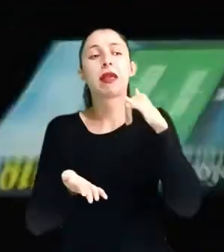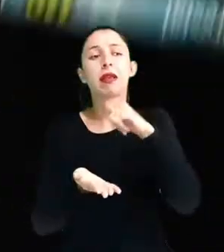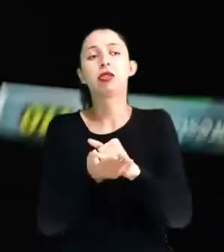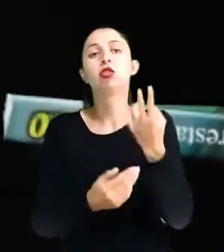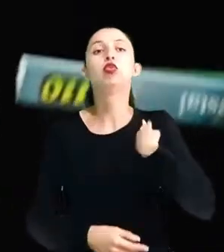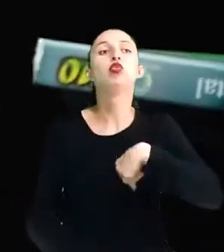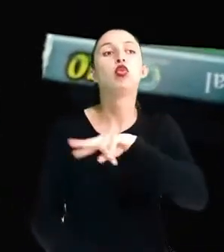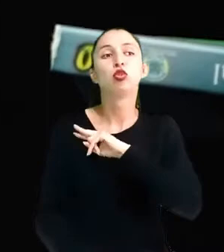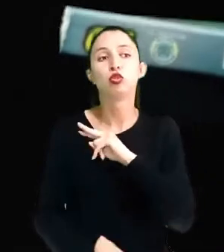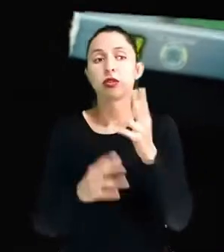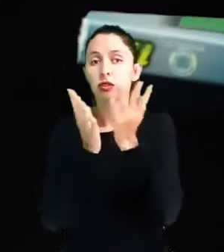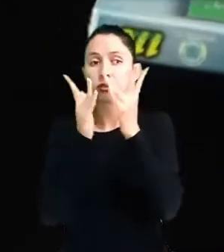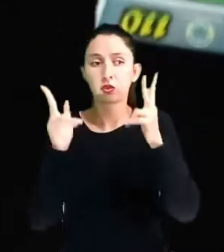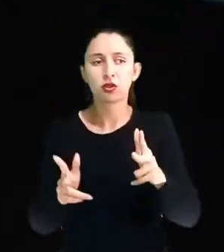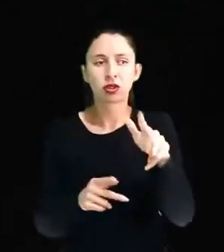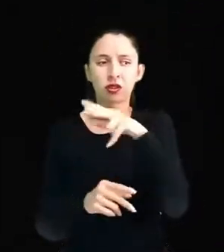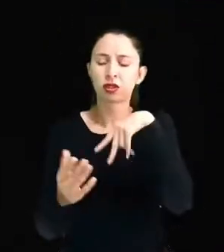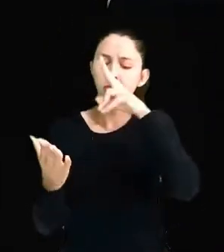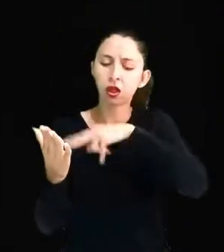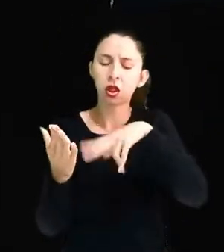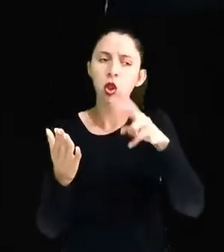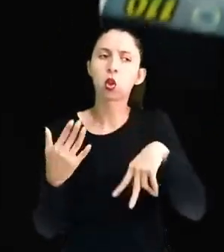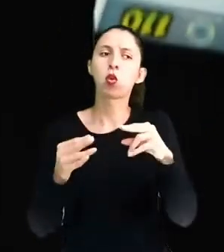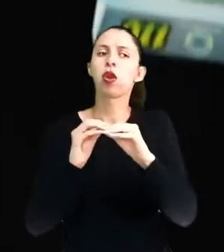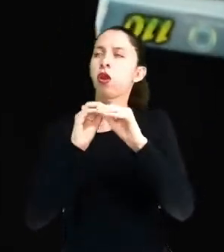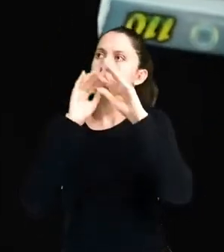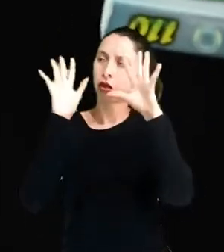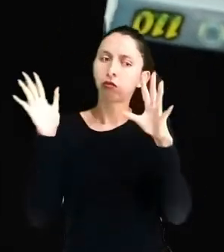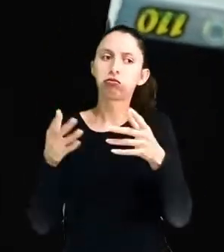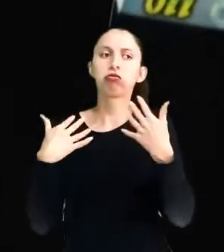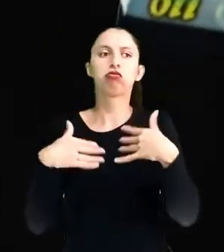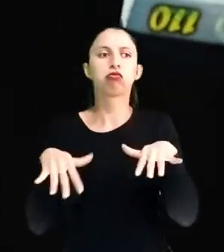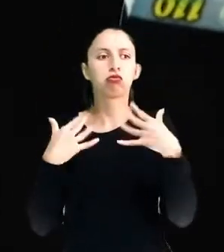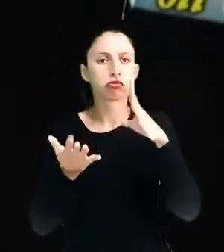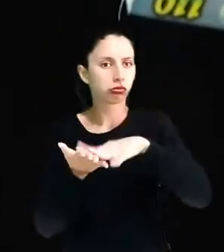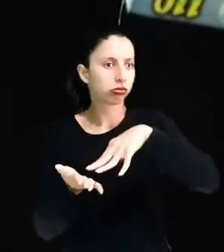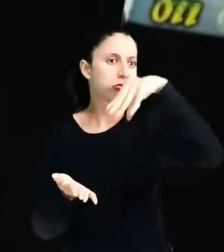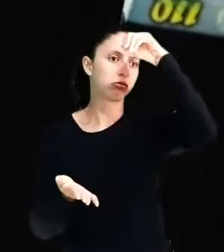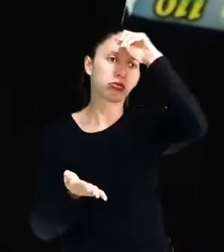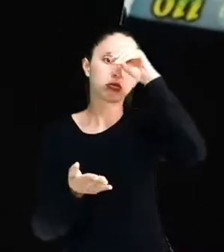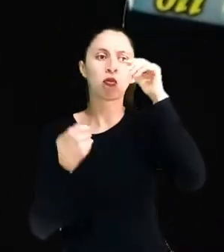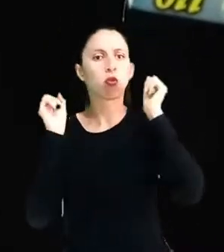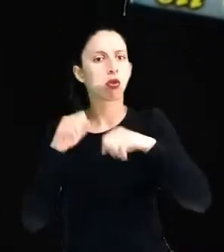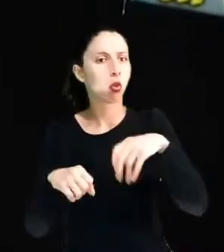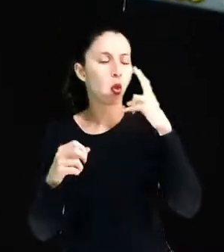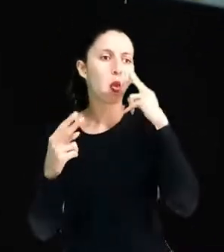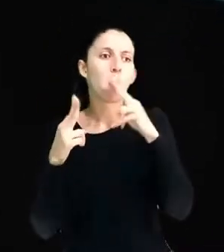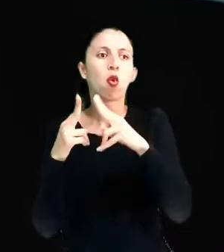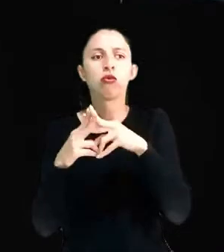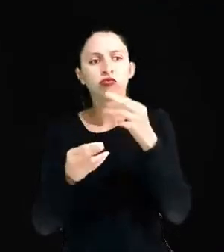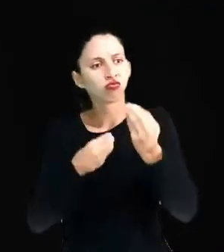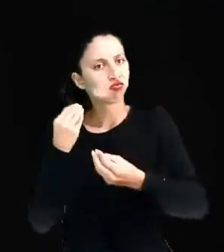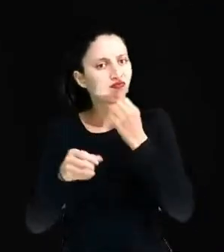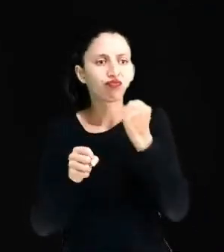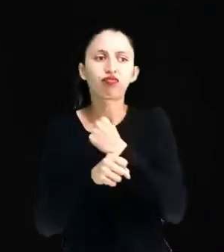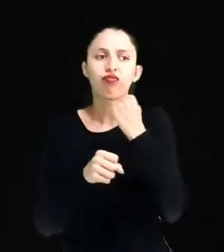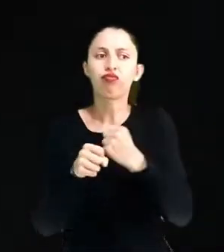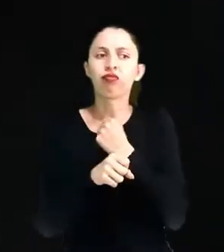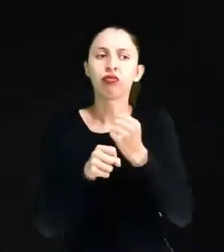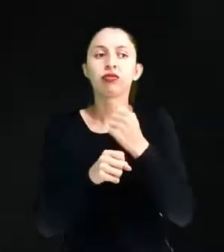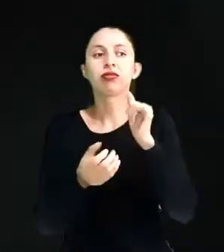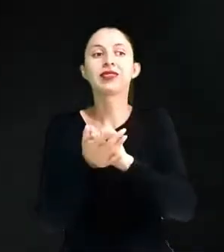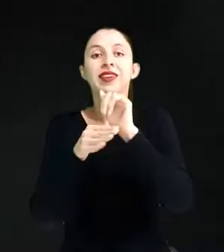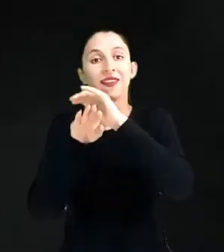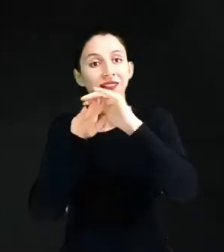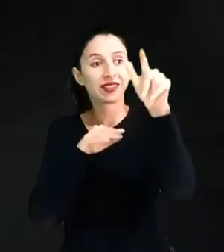estudiantes conocen estos documentos, conocen las metodologías y conocen que se pueden hacer trabajos conjuntos, y los invitamos a